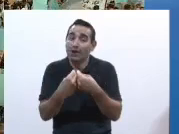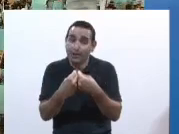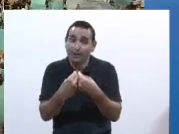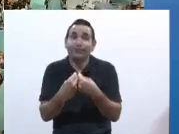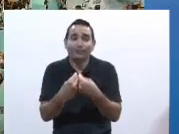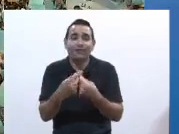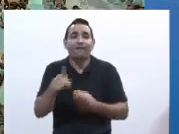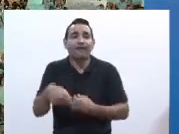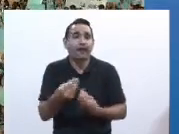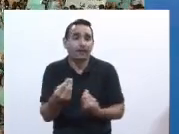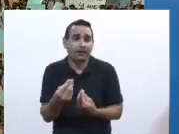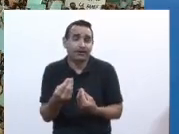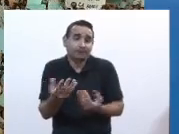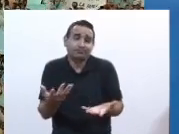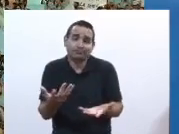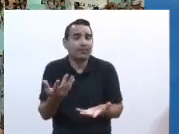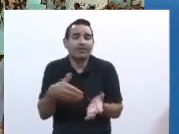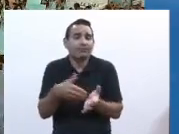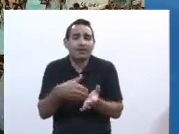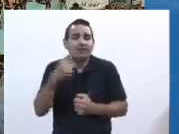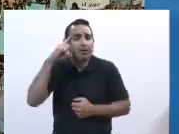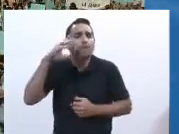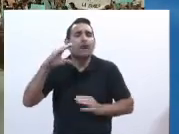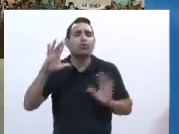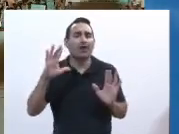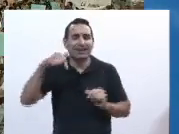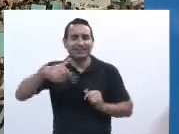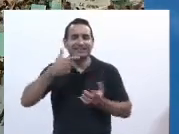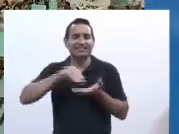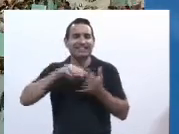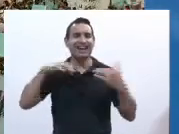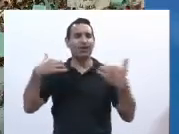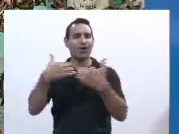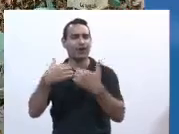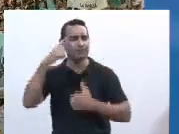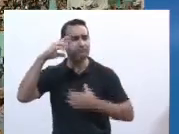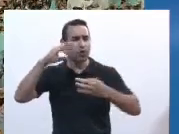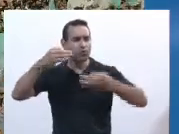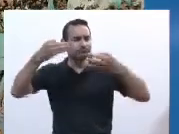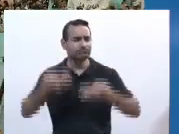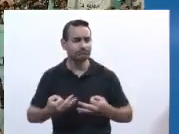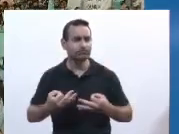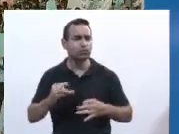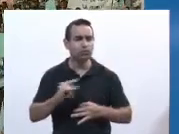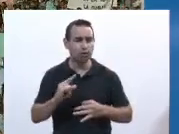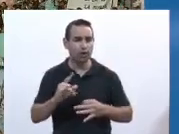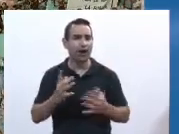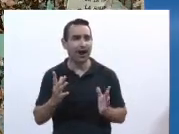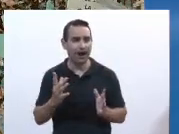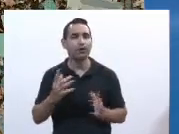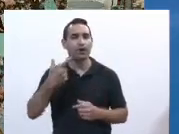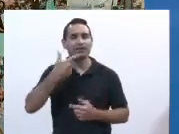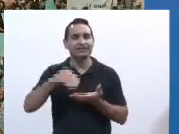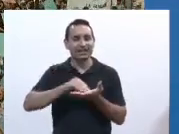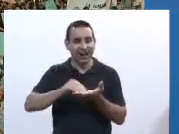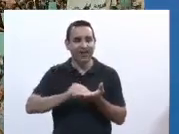en relación a una madurez de este Senado o no, pero que interpreta el lugar